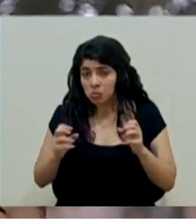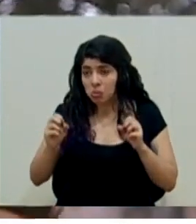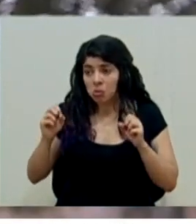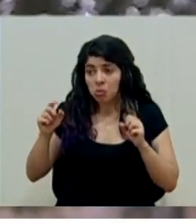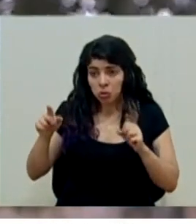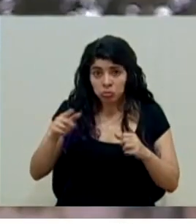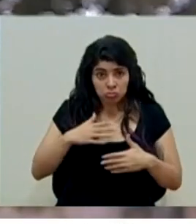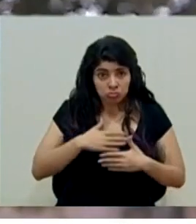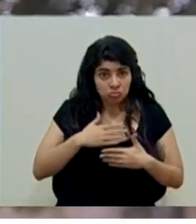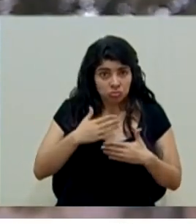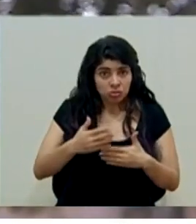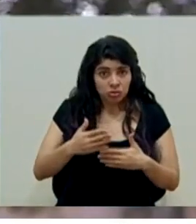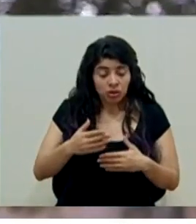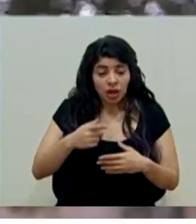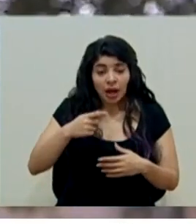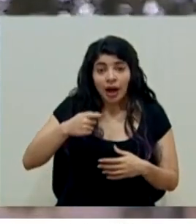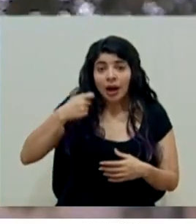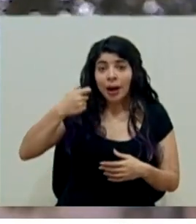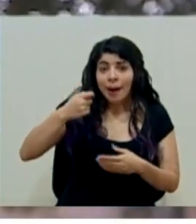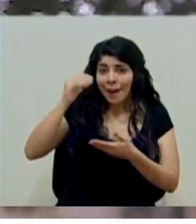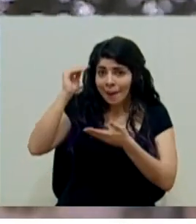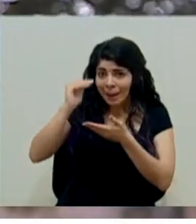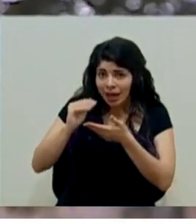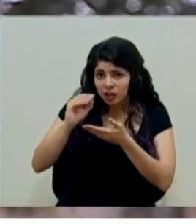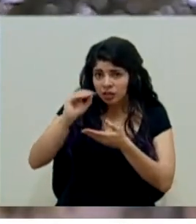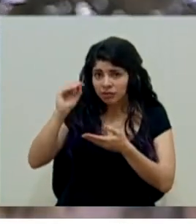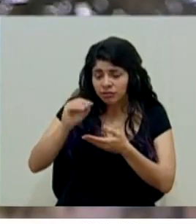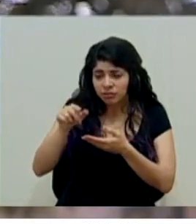estaría dispuesto a que la contribución sea menor,